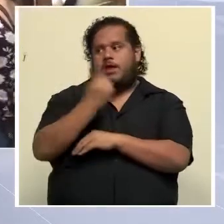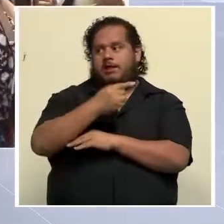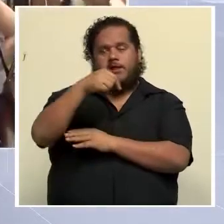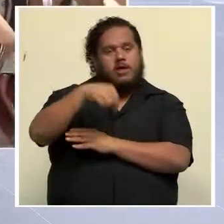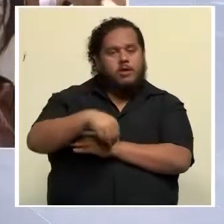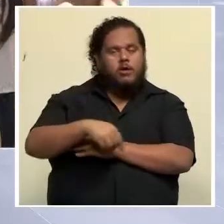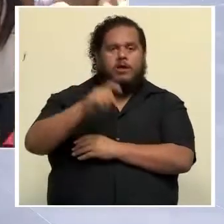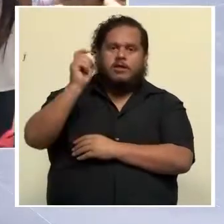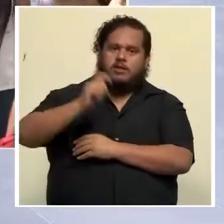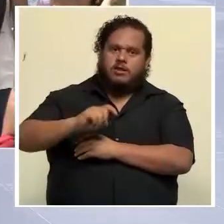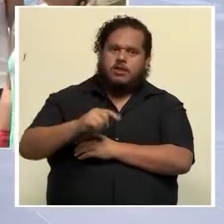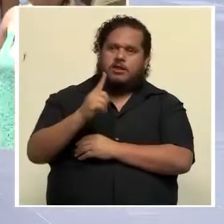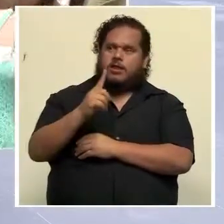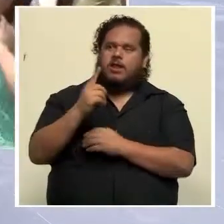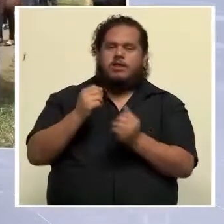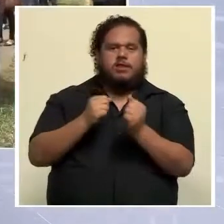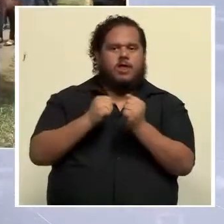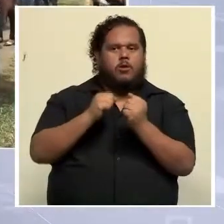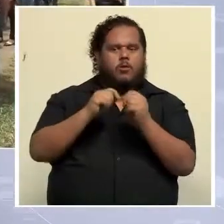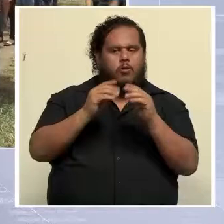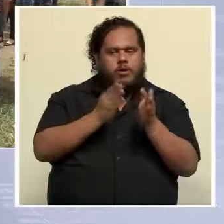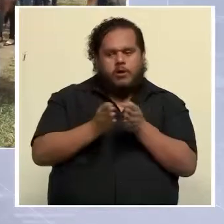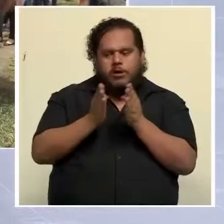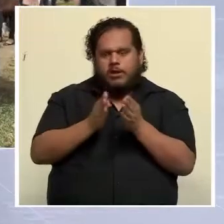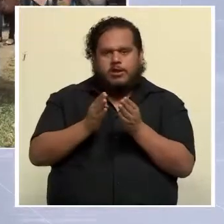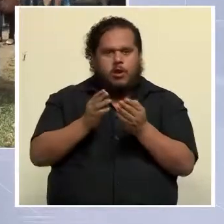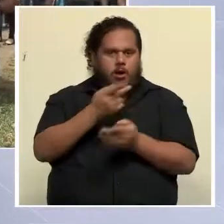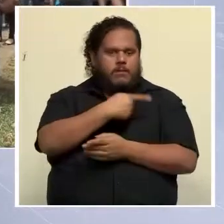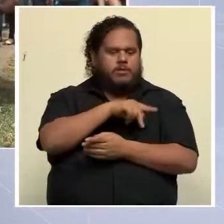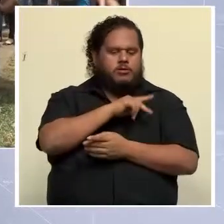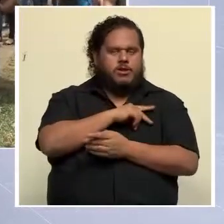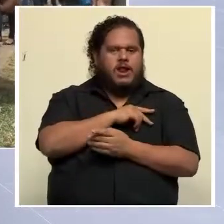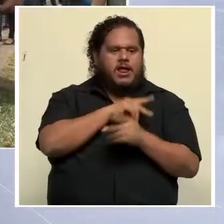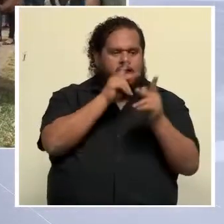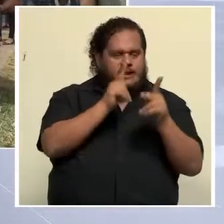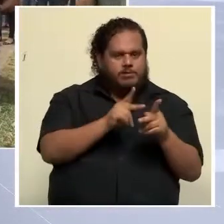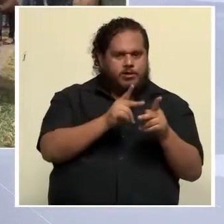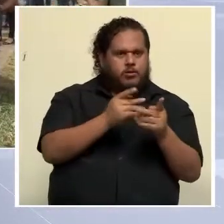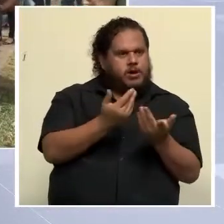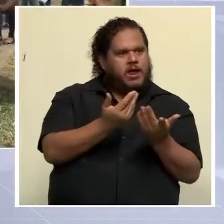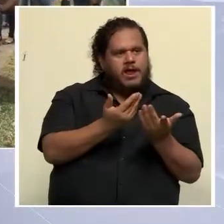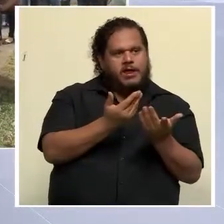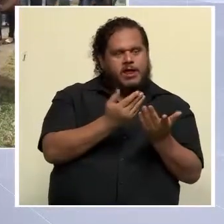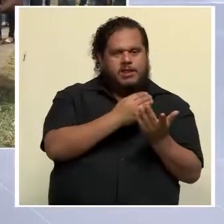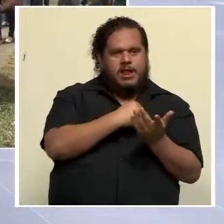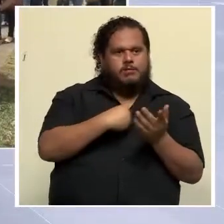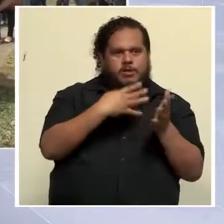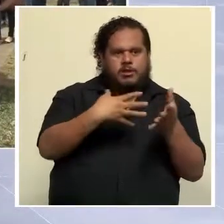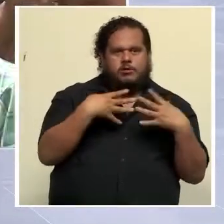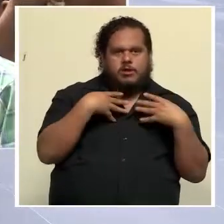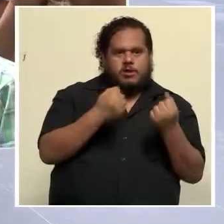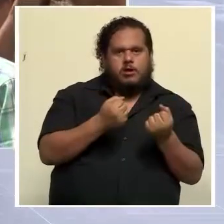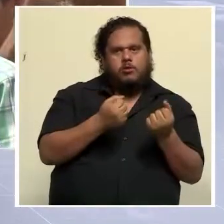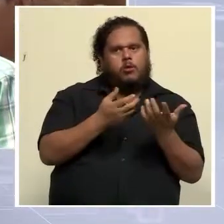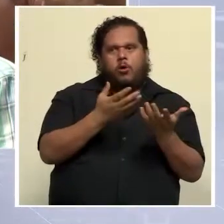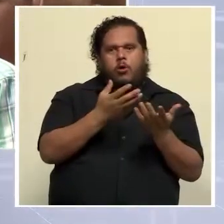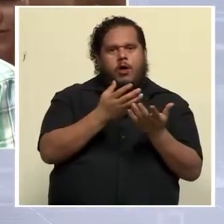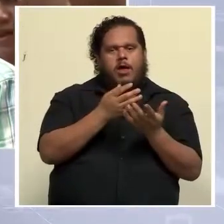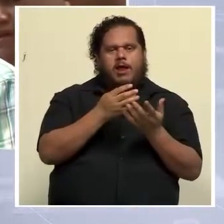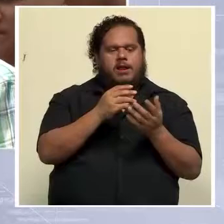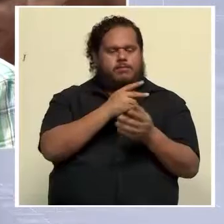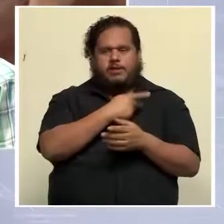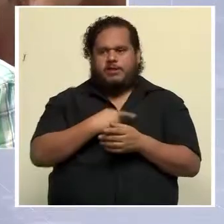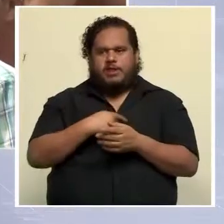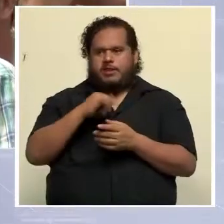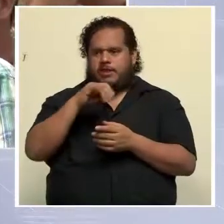pues requieren de una articulación casi que personalizada entre la persona que funja como el ministro de Desarrollo Humano e Inclusión Social, el presidente ejecutivo